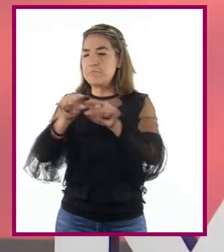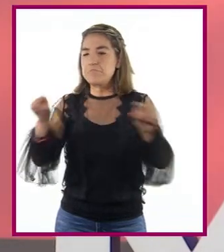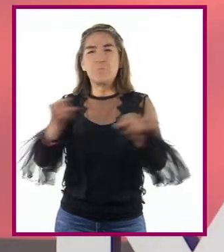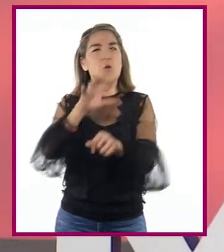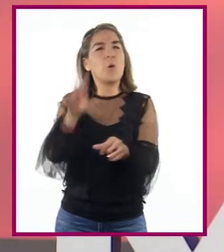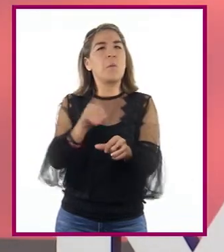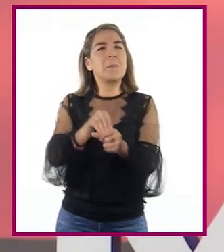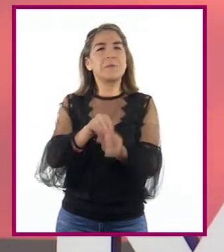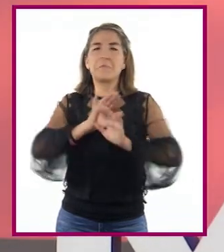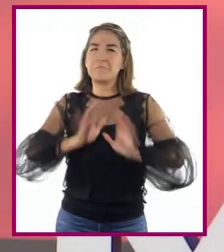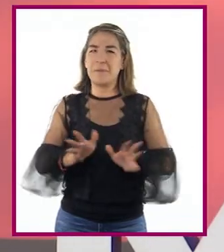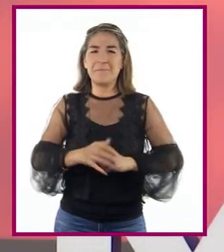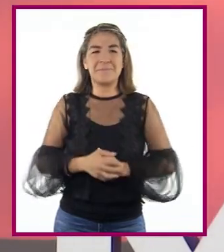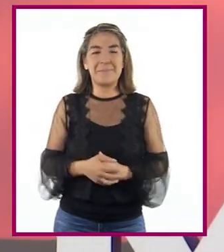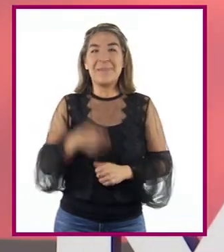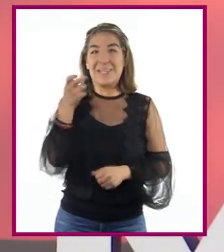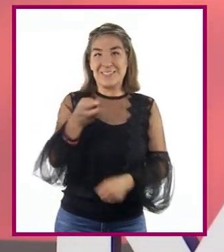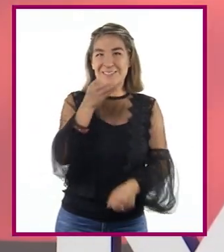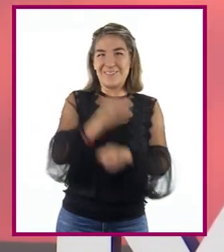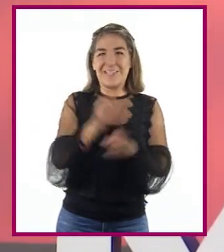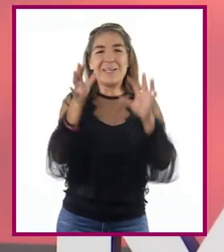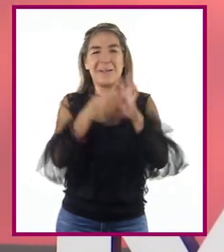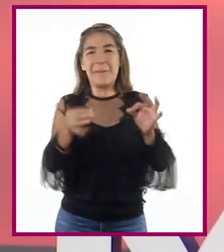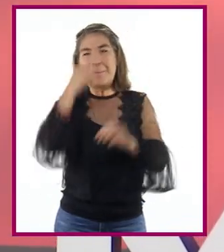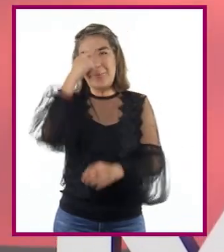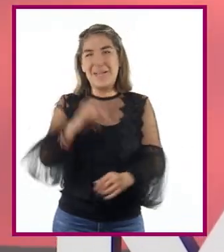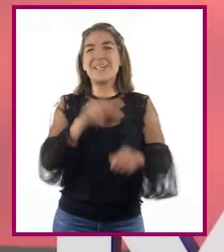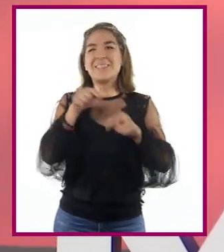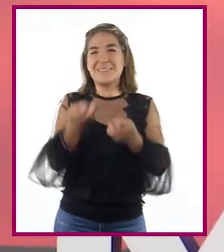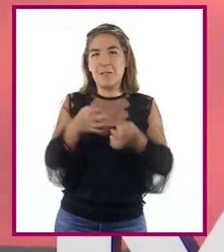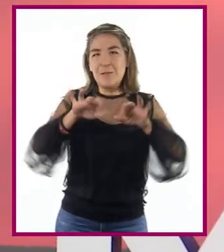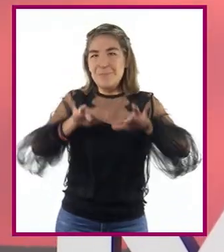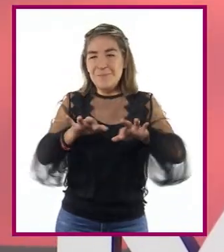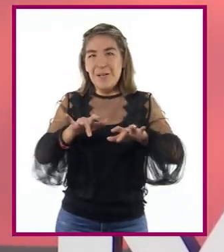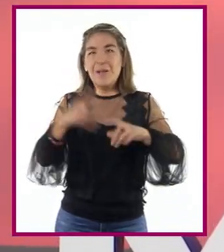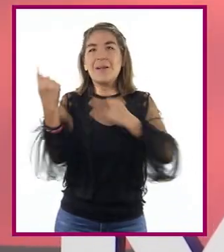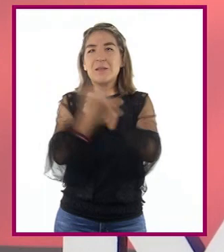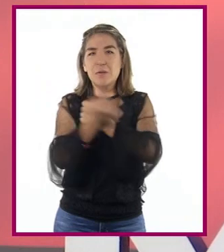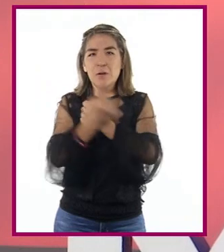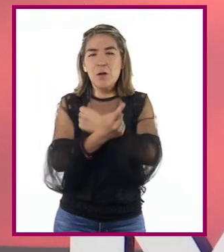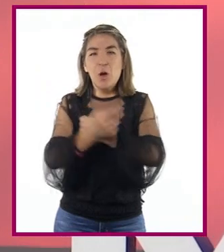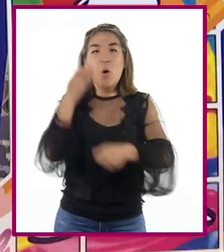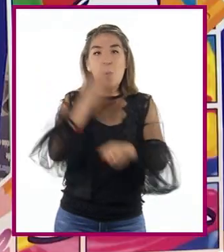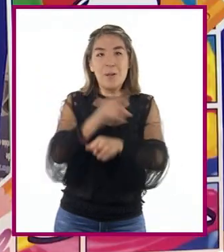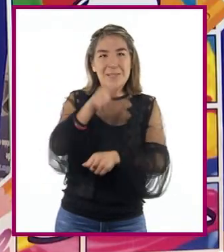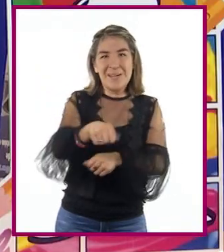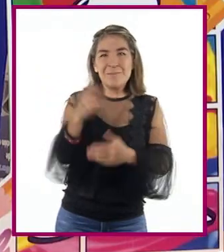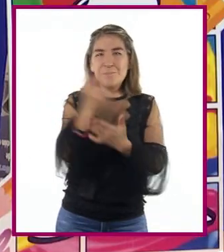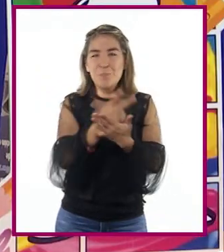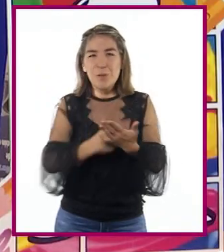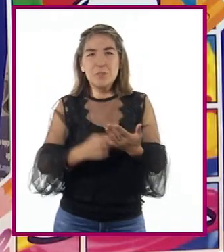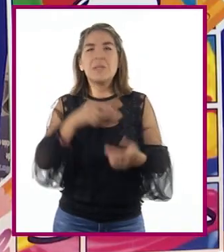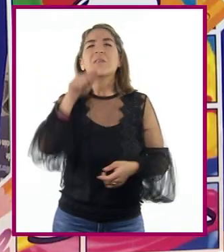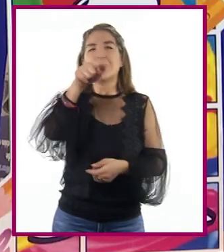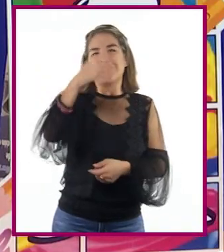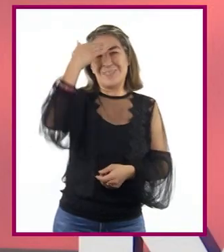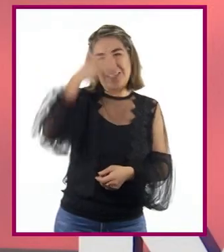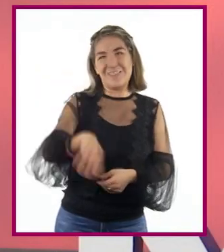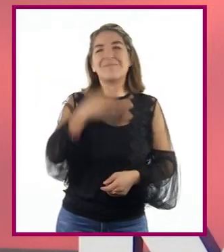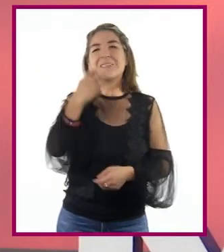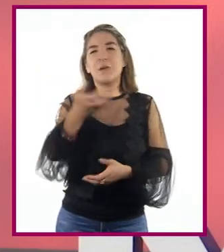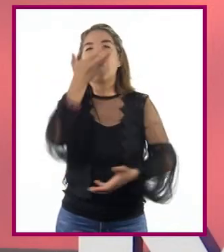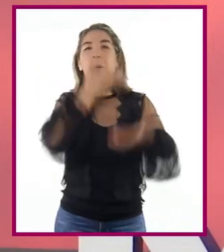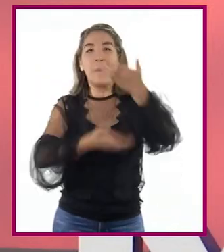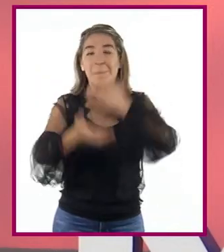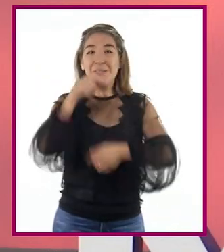completo. Hablando de cosas electrónicas y aprovechando la sesión, profesora, ya ve que durante estos últimos meses el comercio